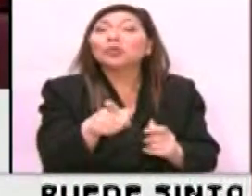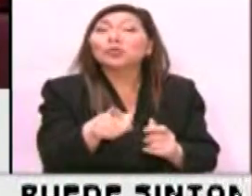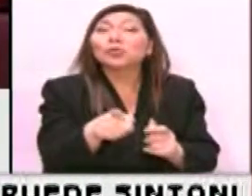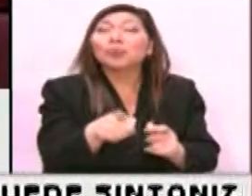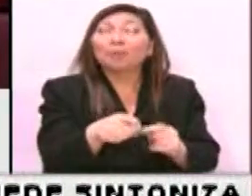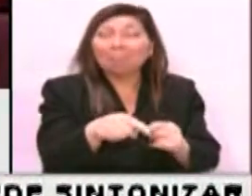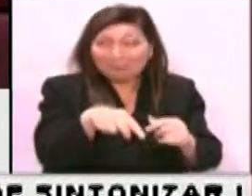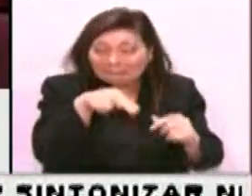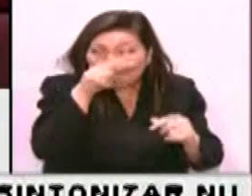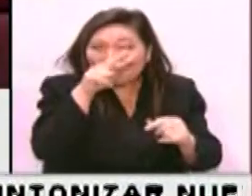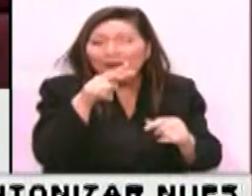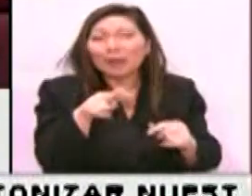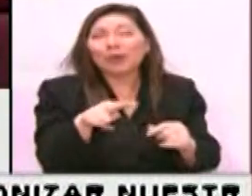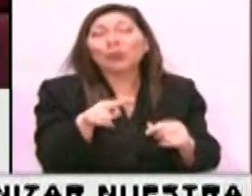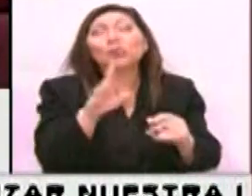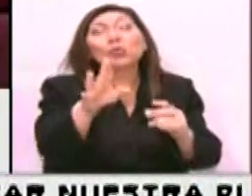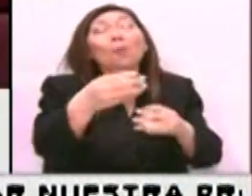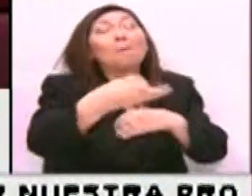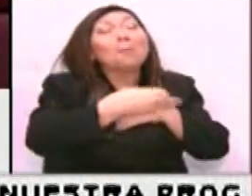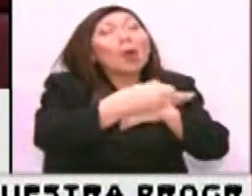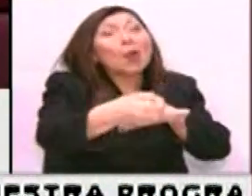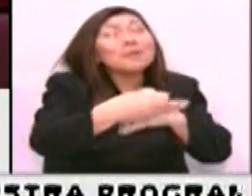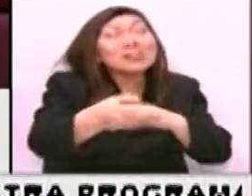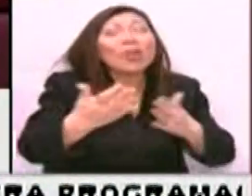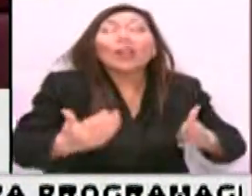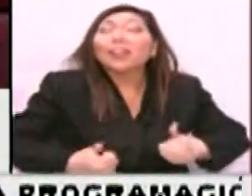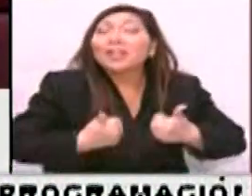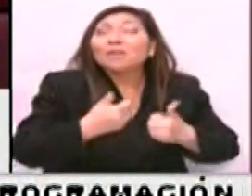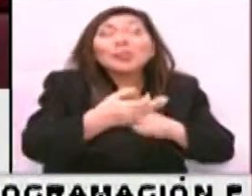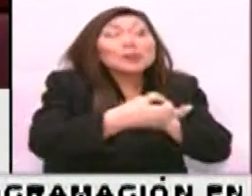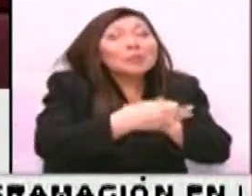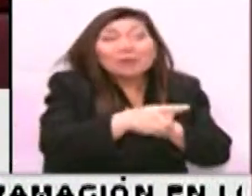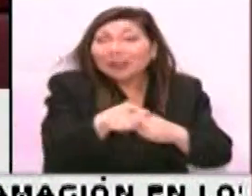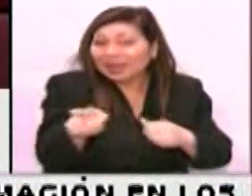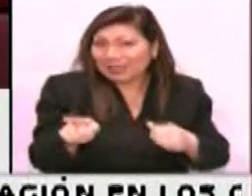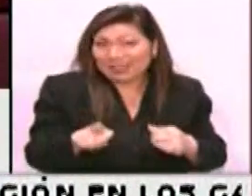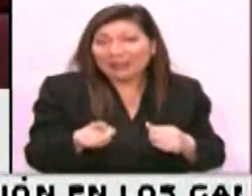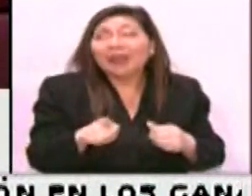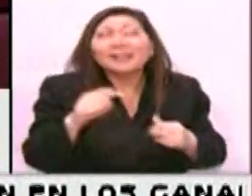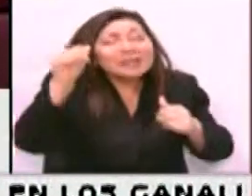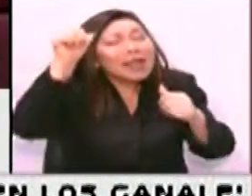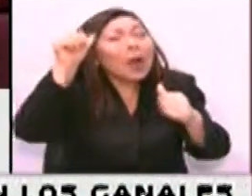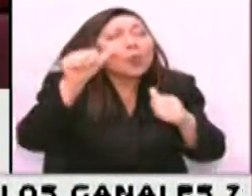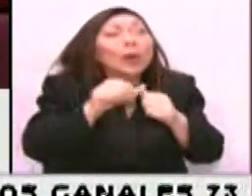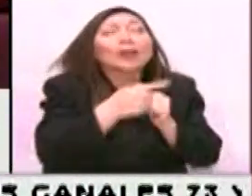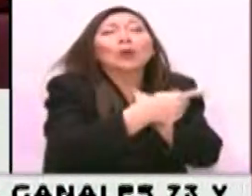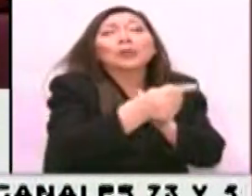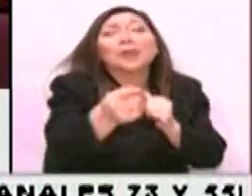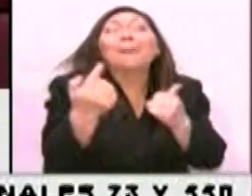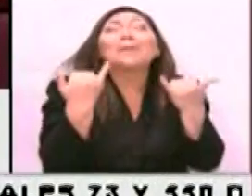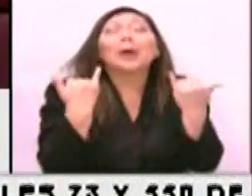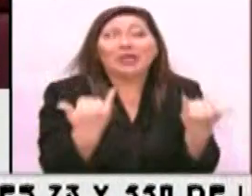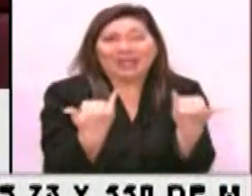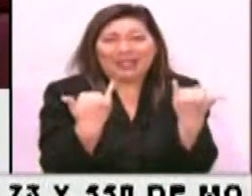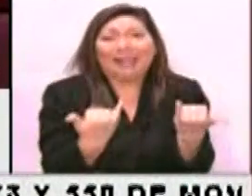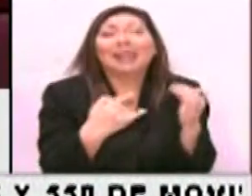tierras, en sus departamentos, en sus provincias, se acuerden de ustedes por eso.